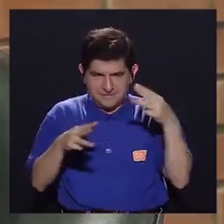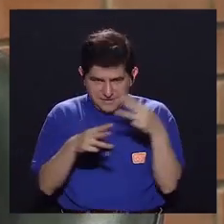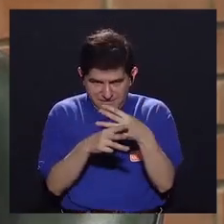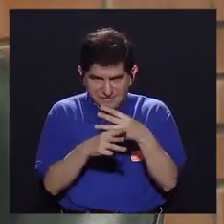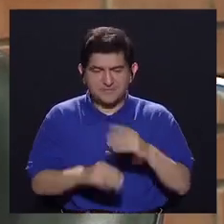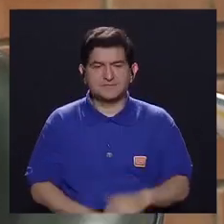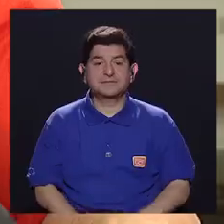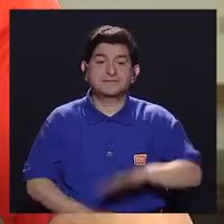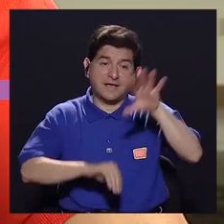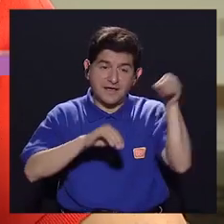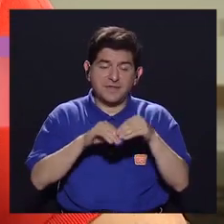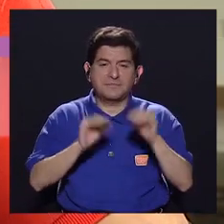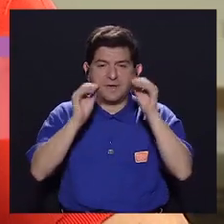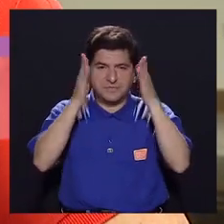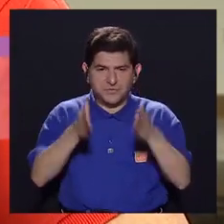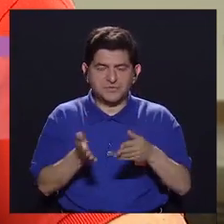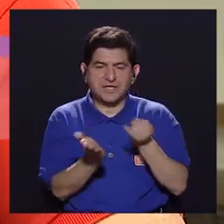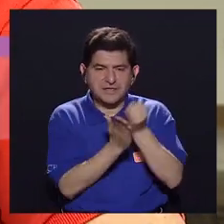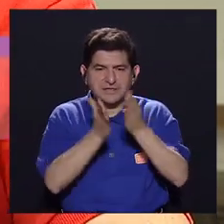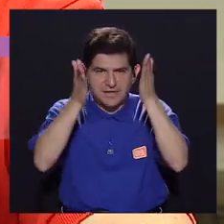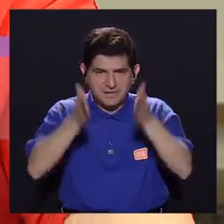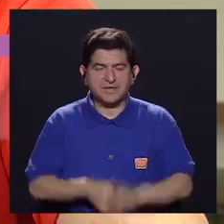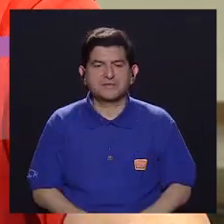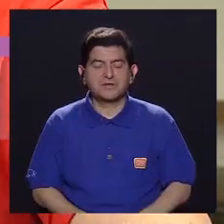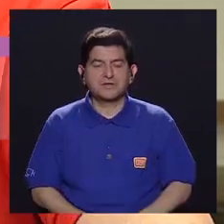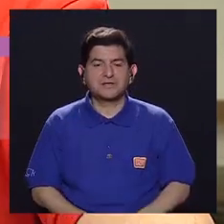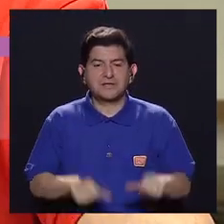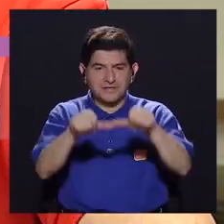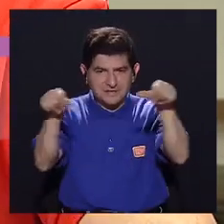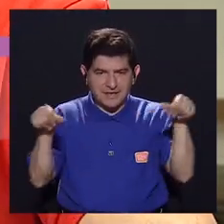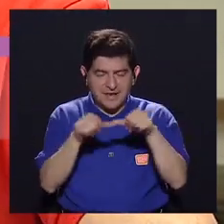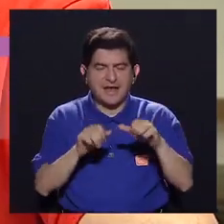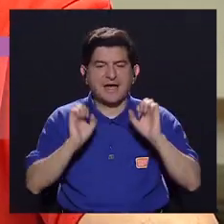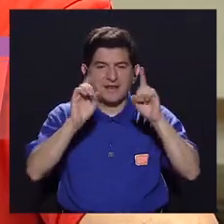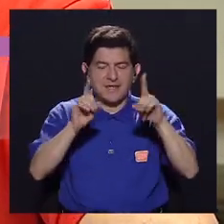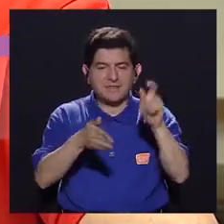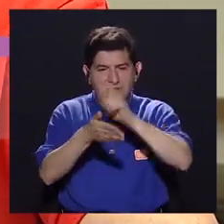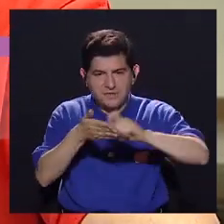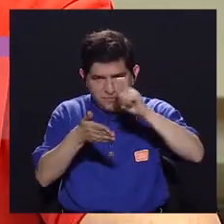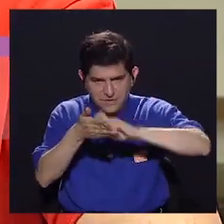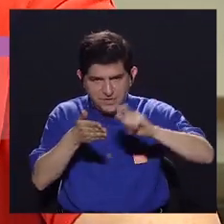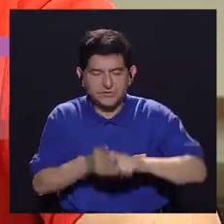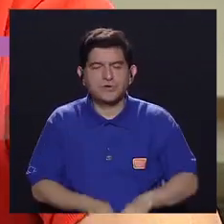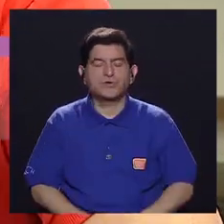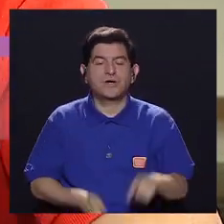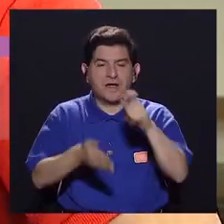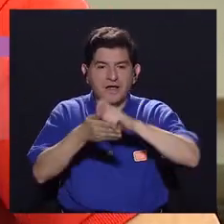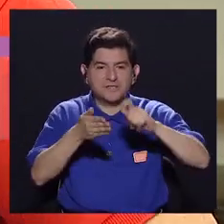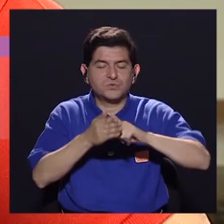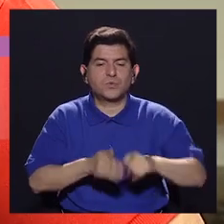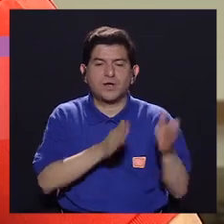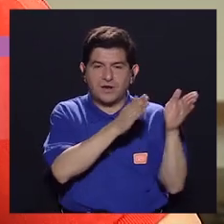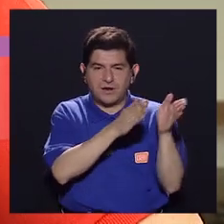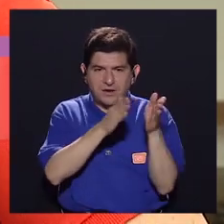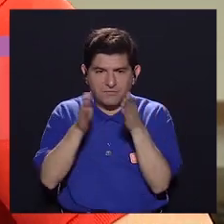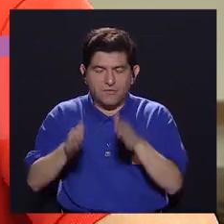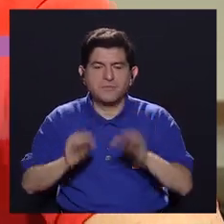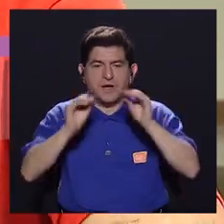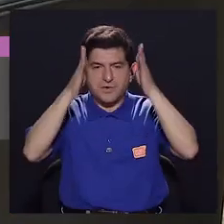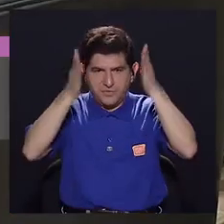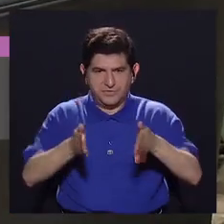de la matemática y además es docente e investigadora de la sección de educación primaria de la Escuela de Formación